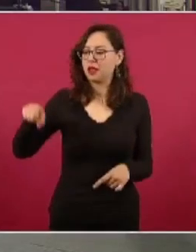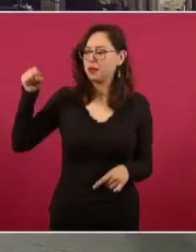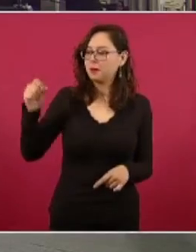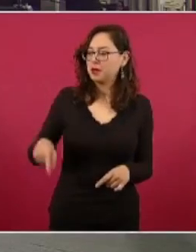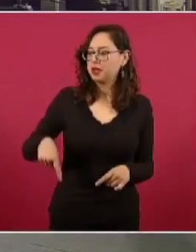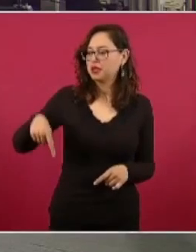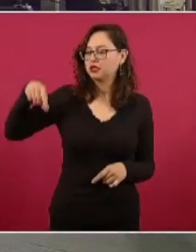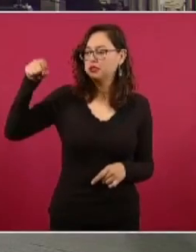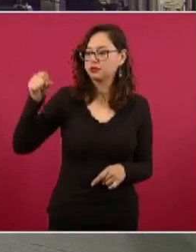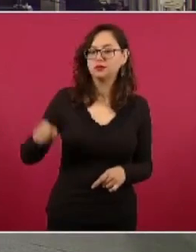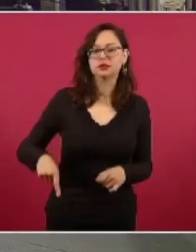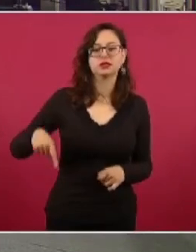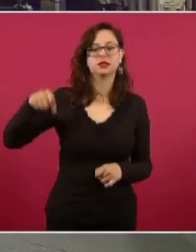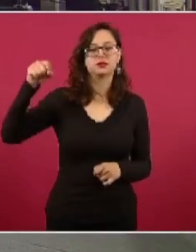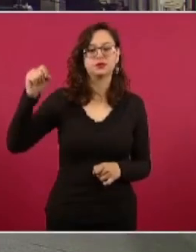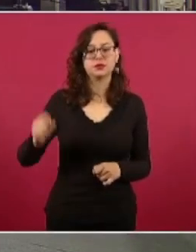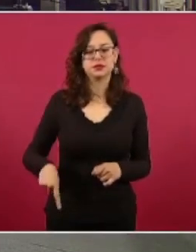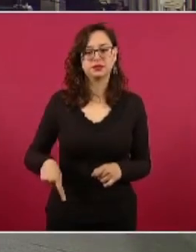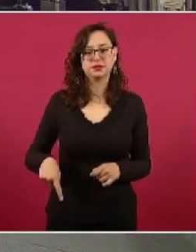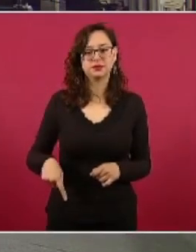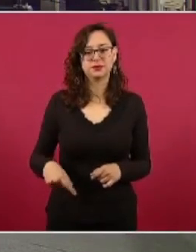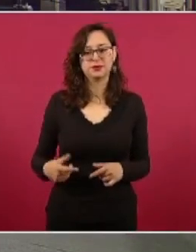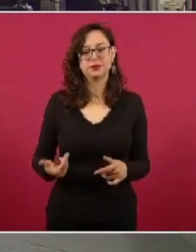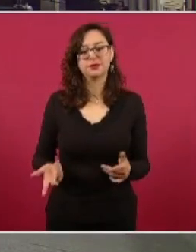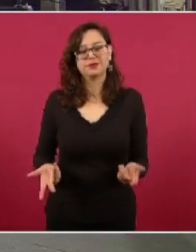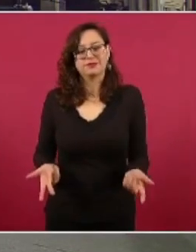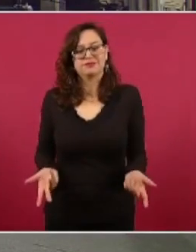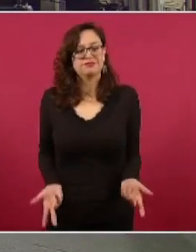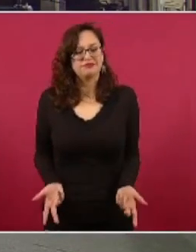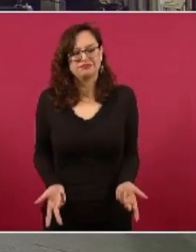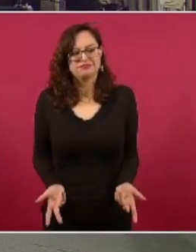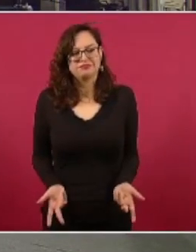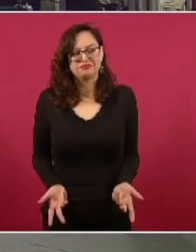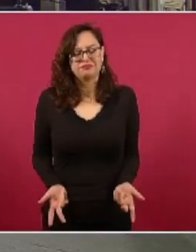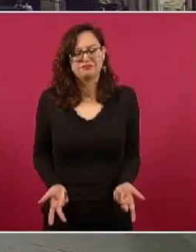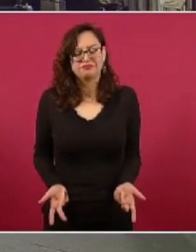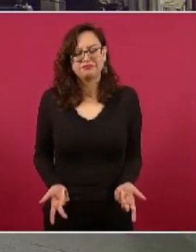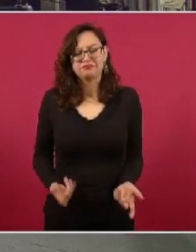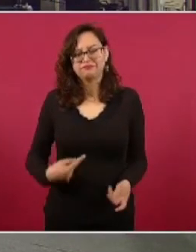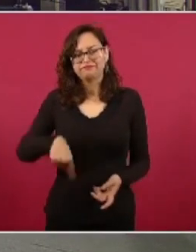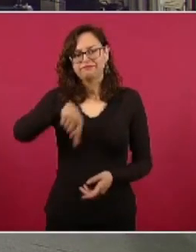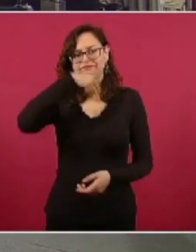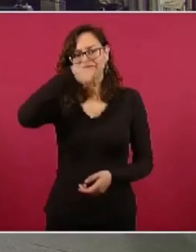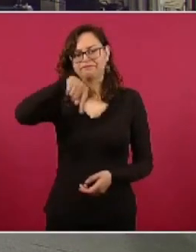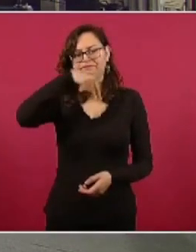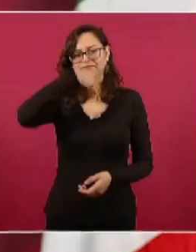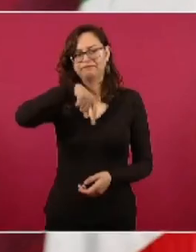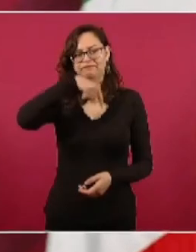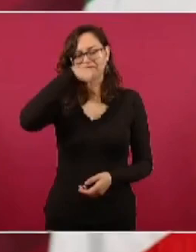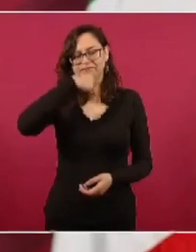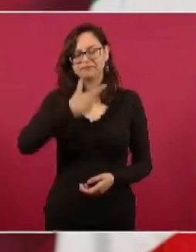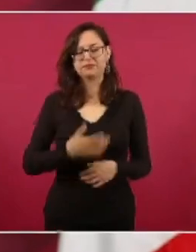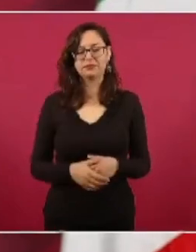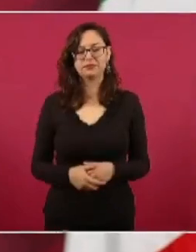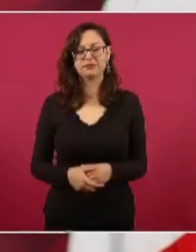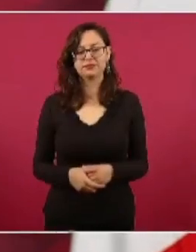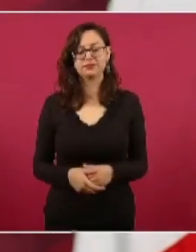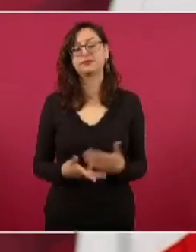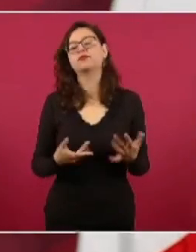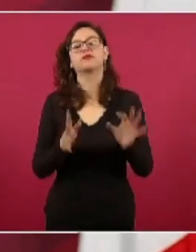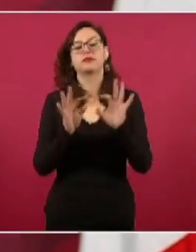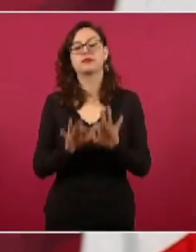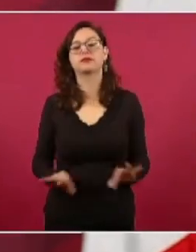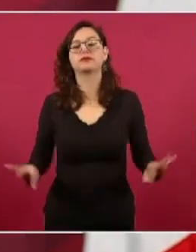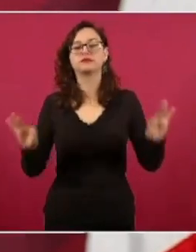Entonces, sí es necesario el que haya